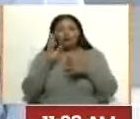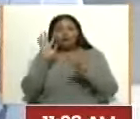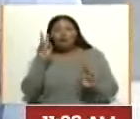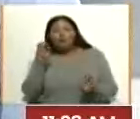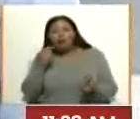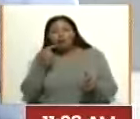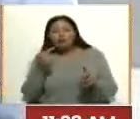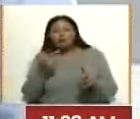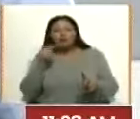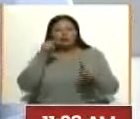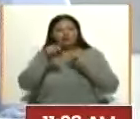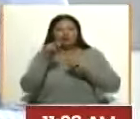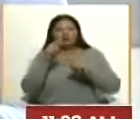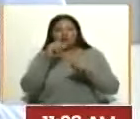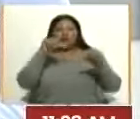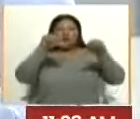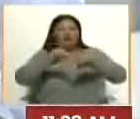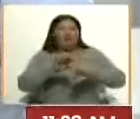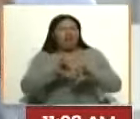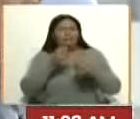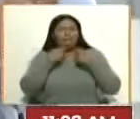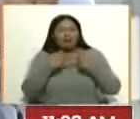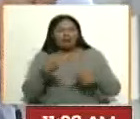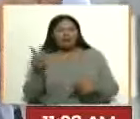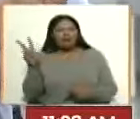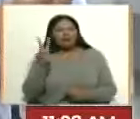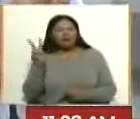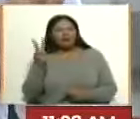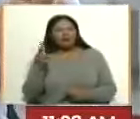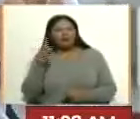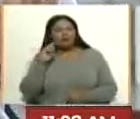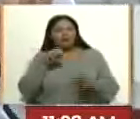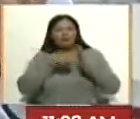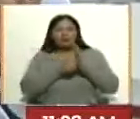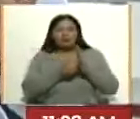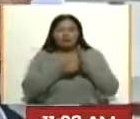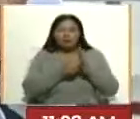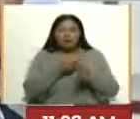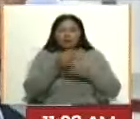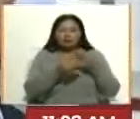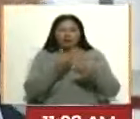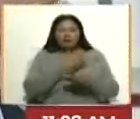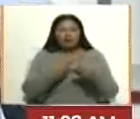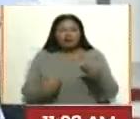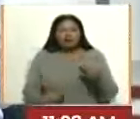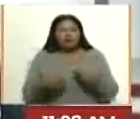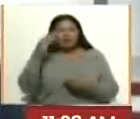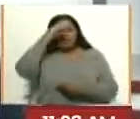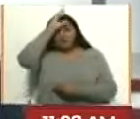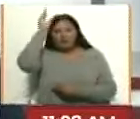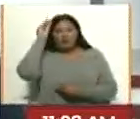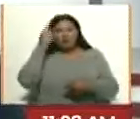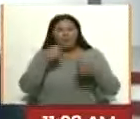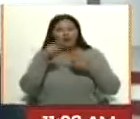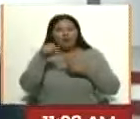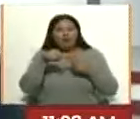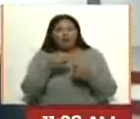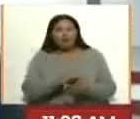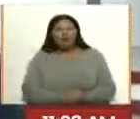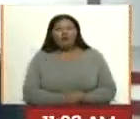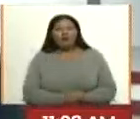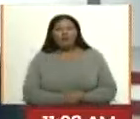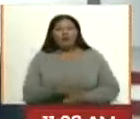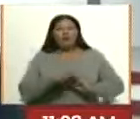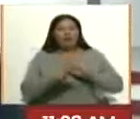que señalan el fracaso de la política de máxima presión que implementó el presidente Trump, pero también las medidas